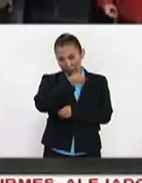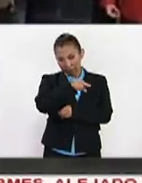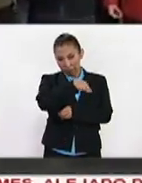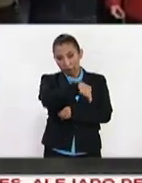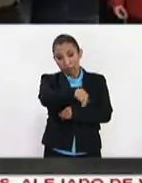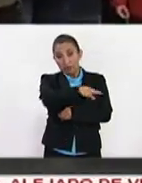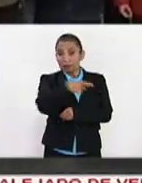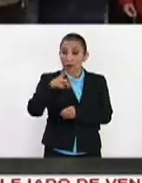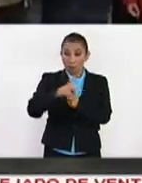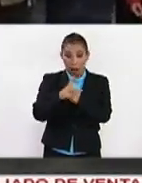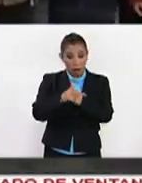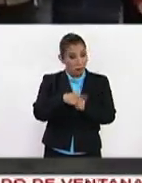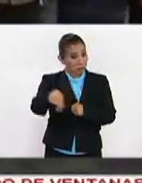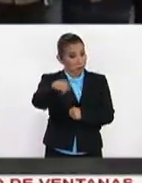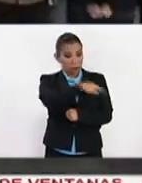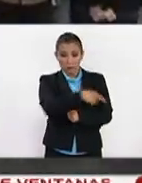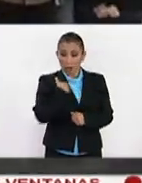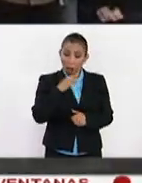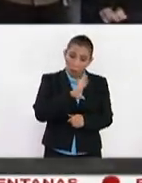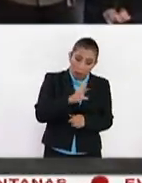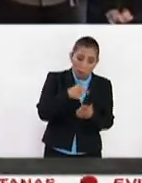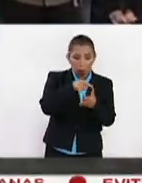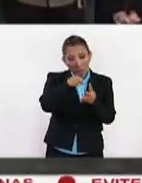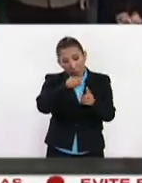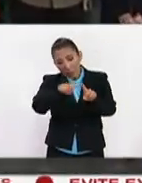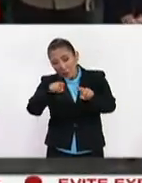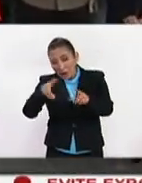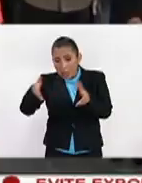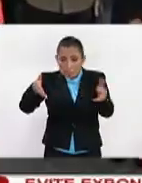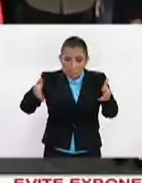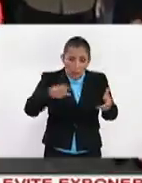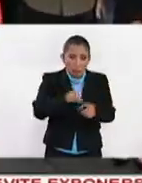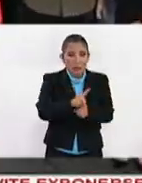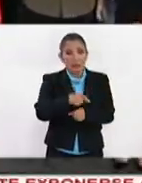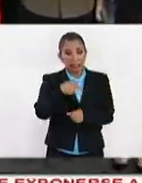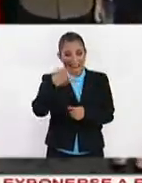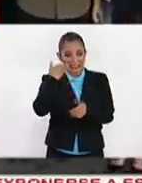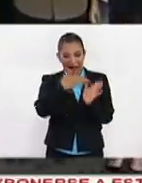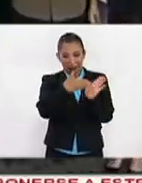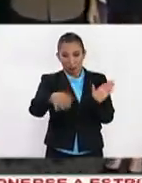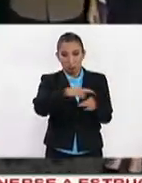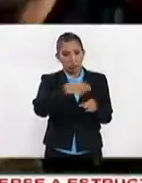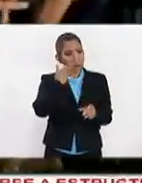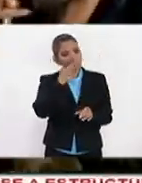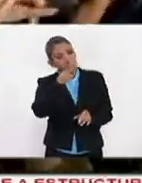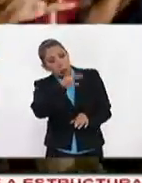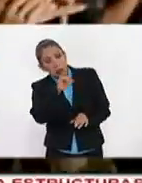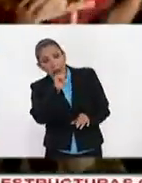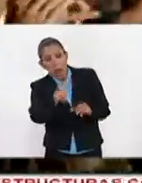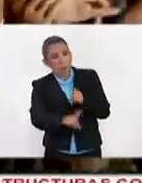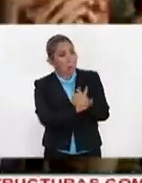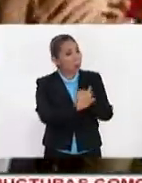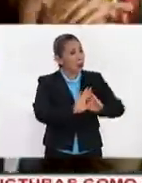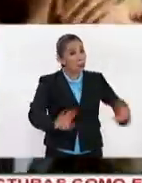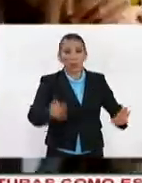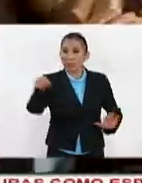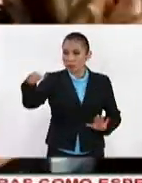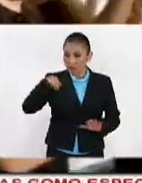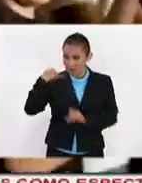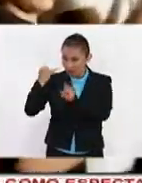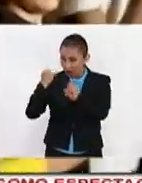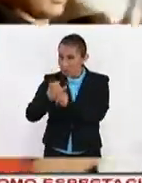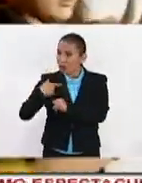demostraban que la nación era un país de alternatividad democrática. Aseguró que la jornada transcurrió sin un solo incidente y criticó a los